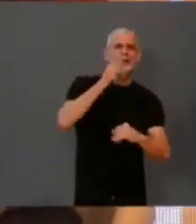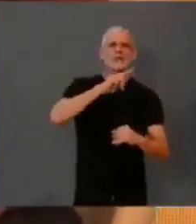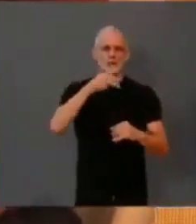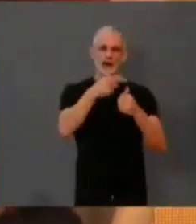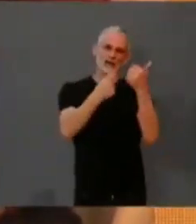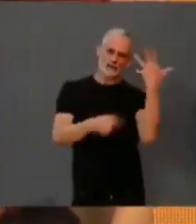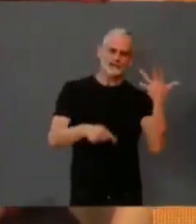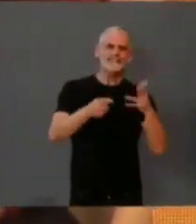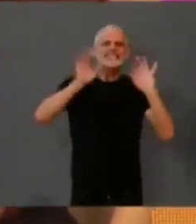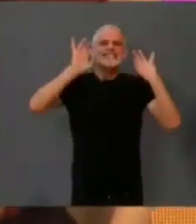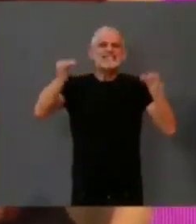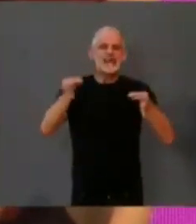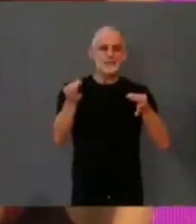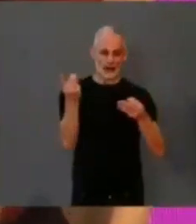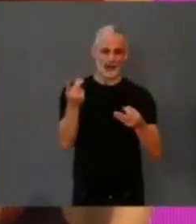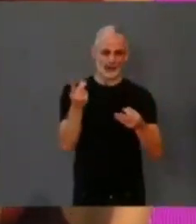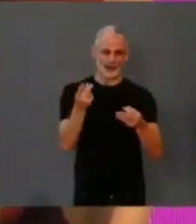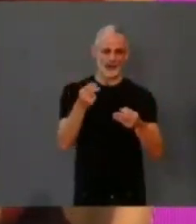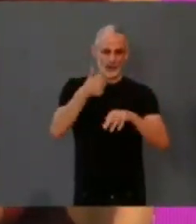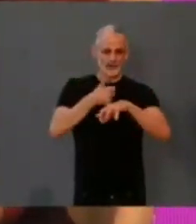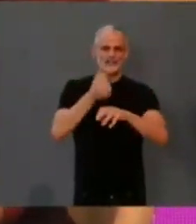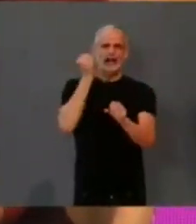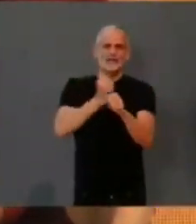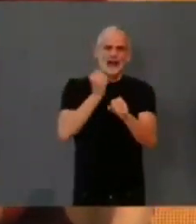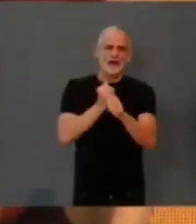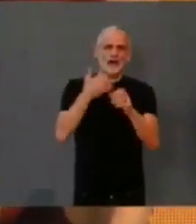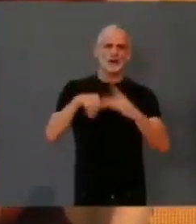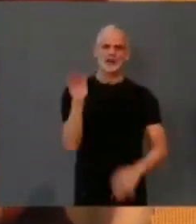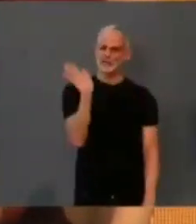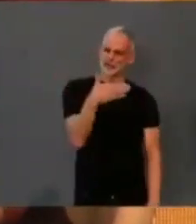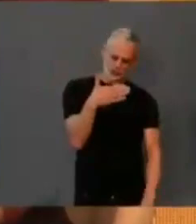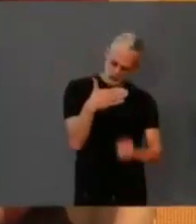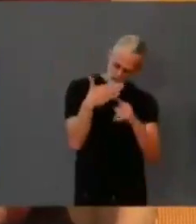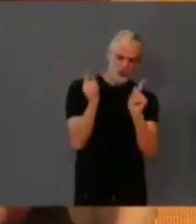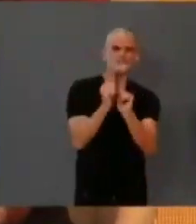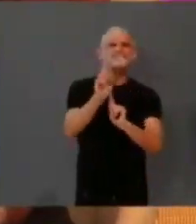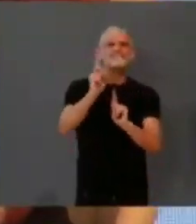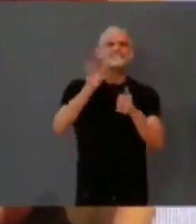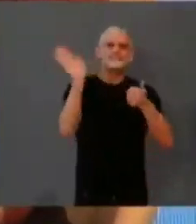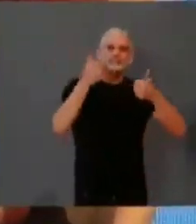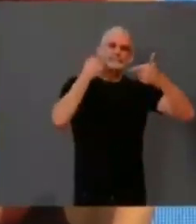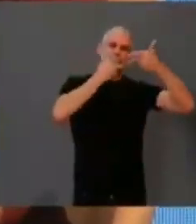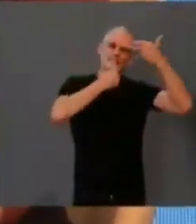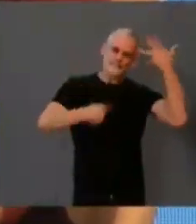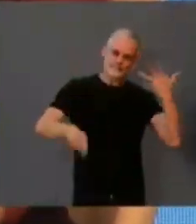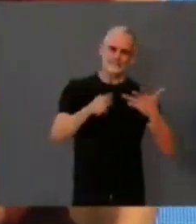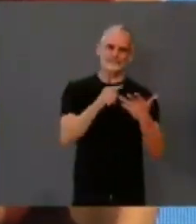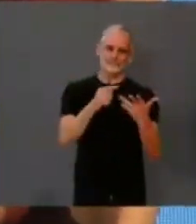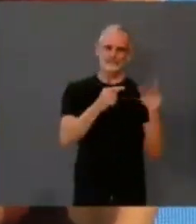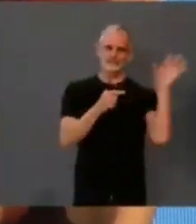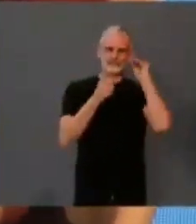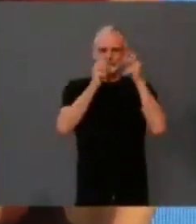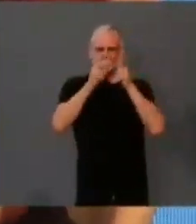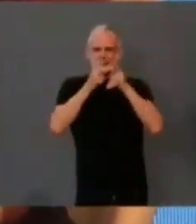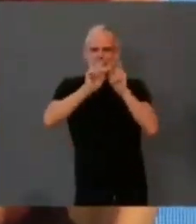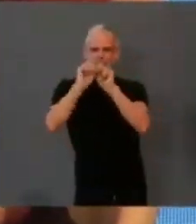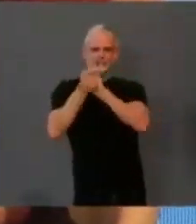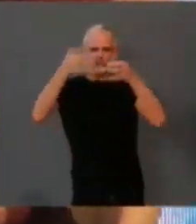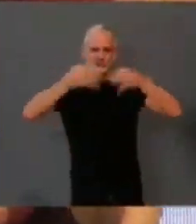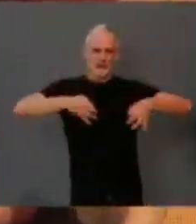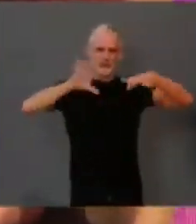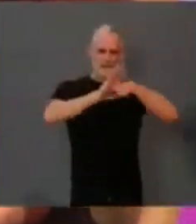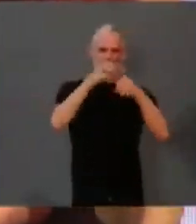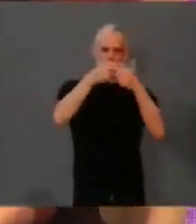chicas sepan que él está haciendo un trabajo y lleva su tiempo para para poder Traducir bien